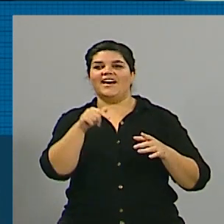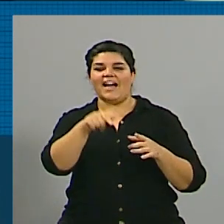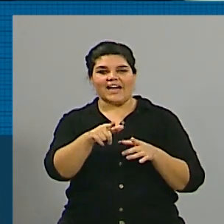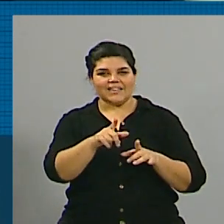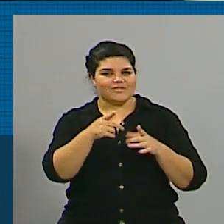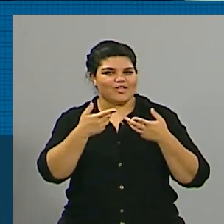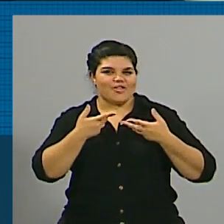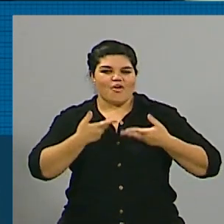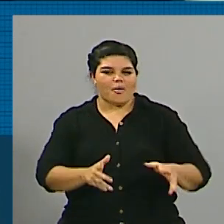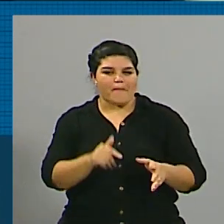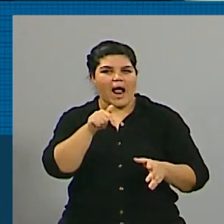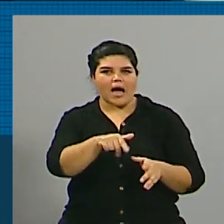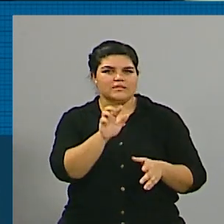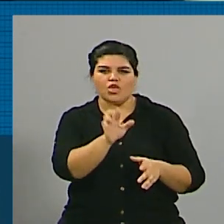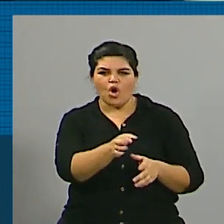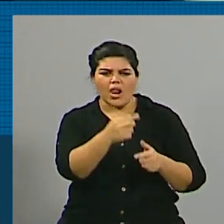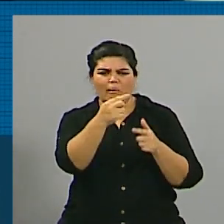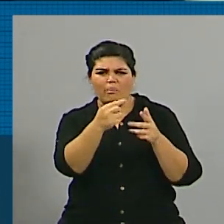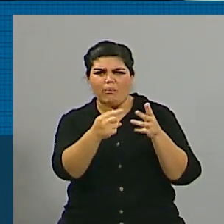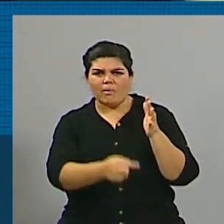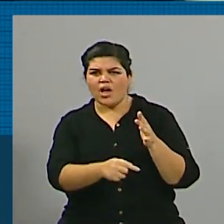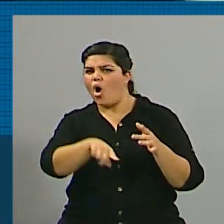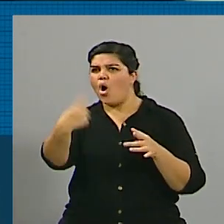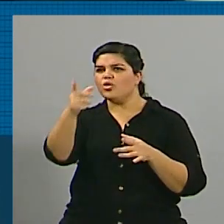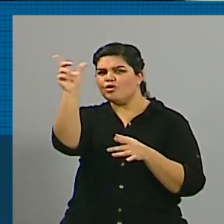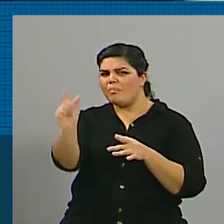otras partes del mundo, ¿y por qué sucede esto?